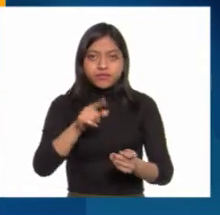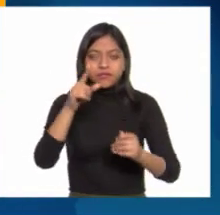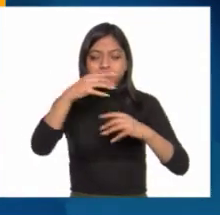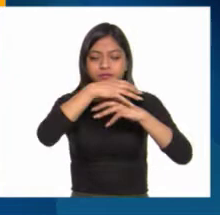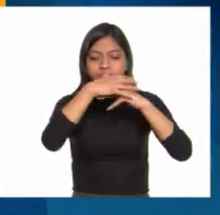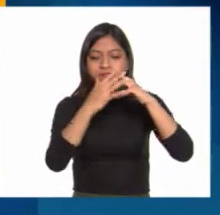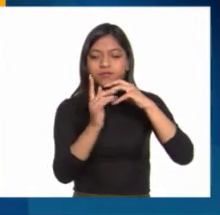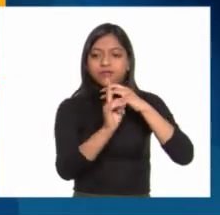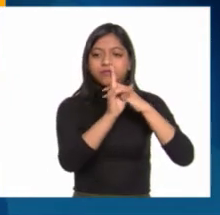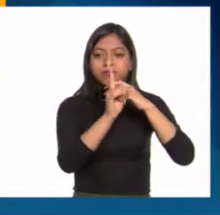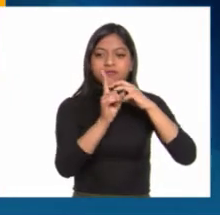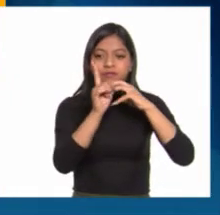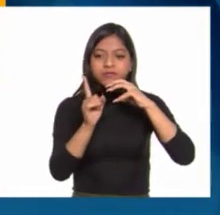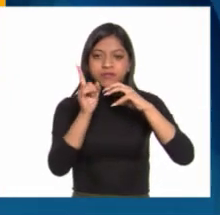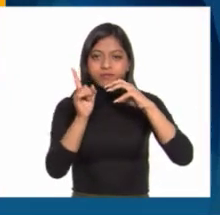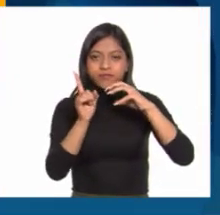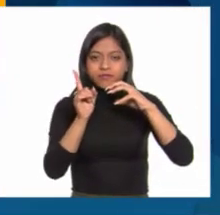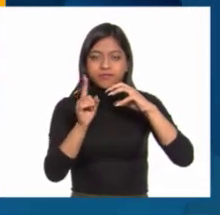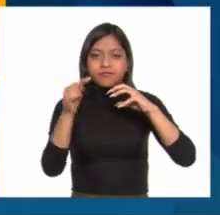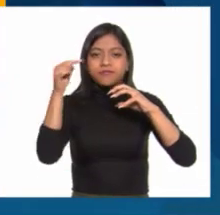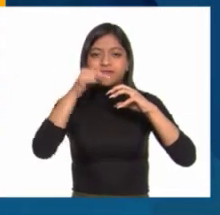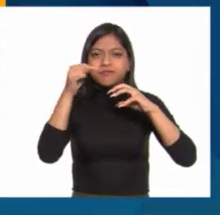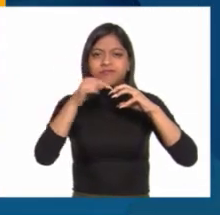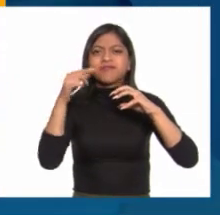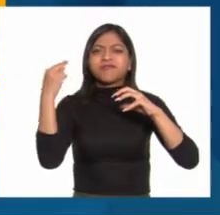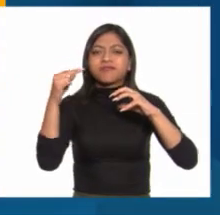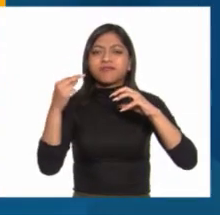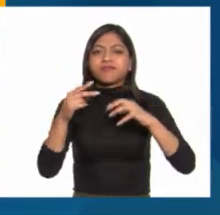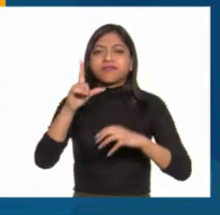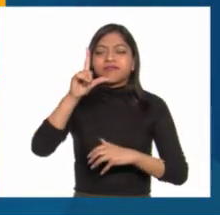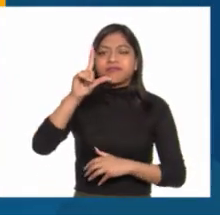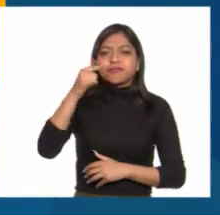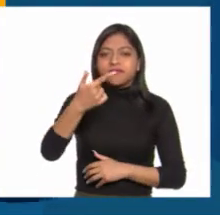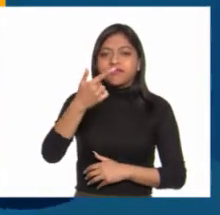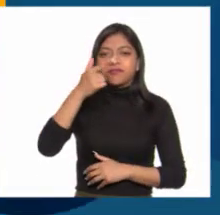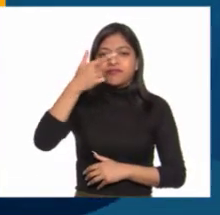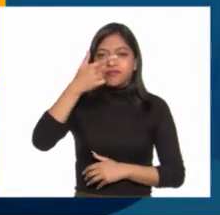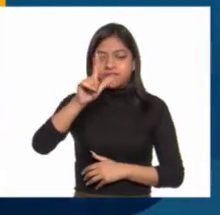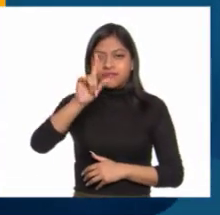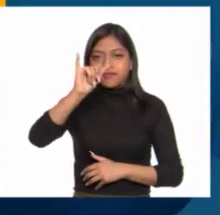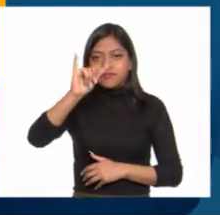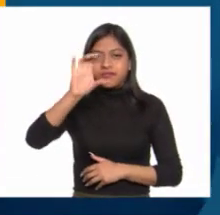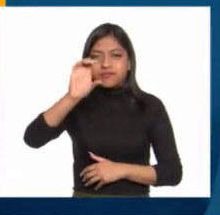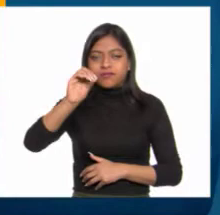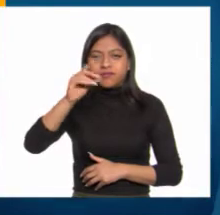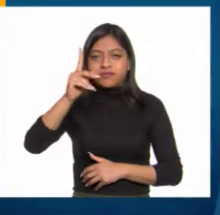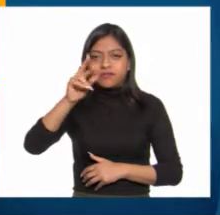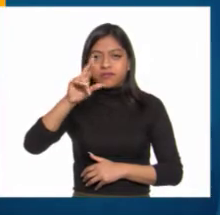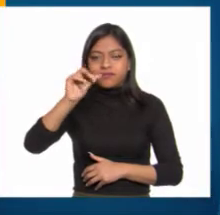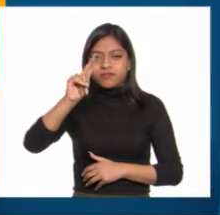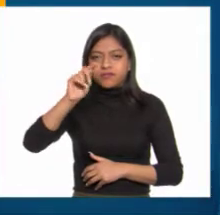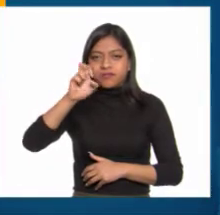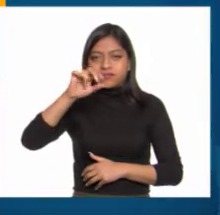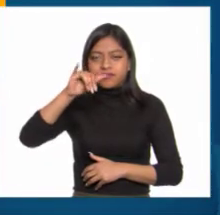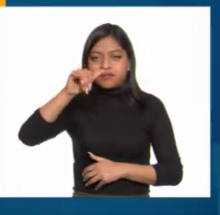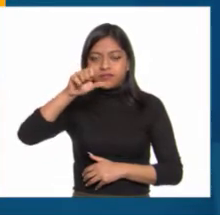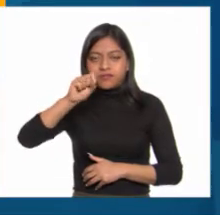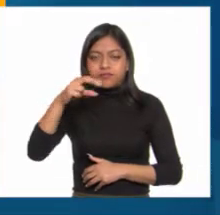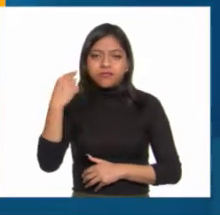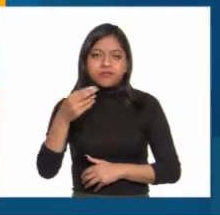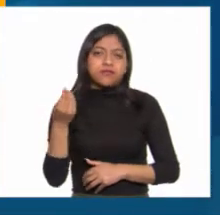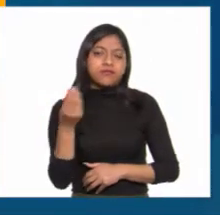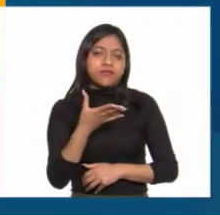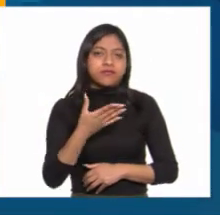la membrana, formados por las llamadas glicoproteínas espiga, y recibe el nombre de